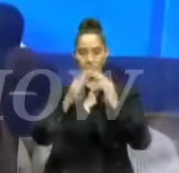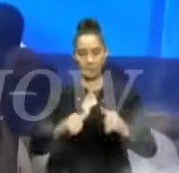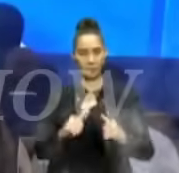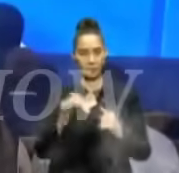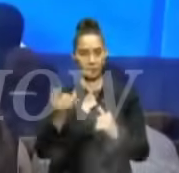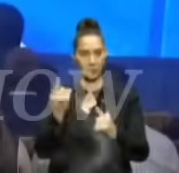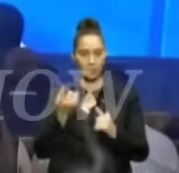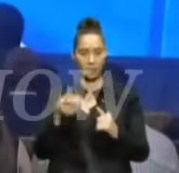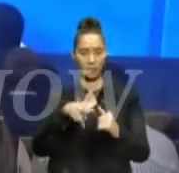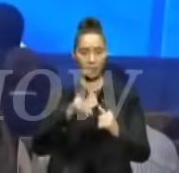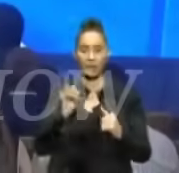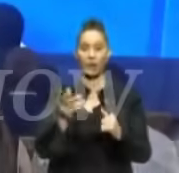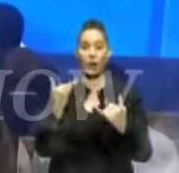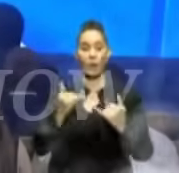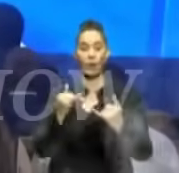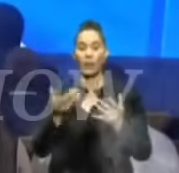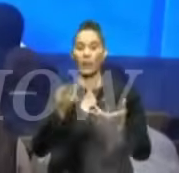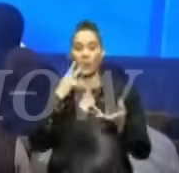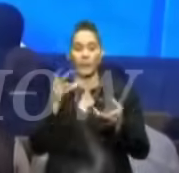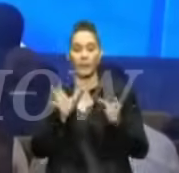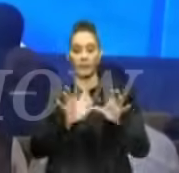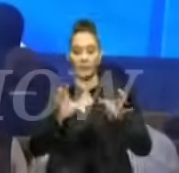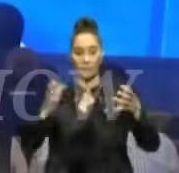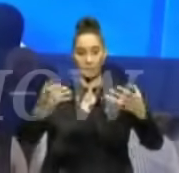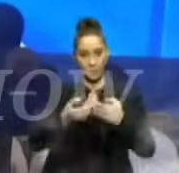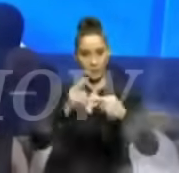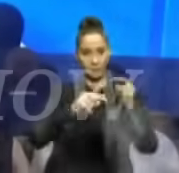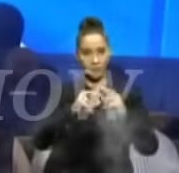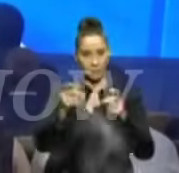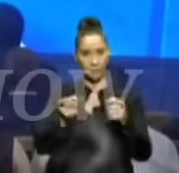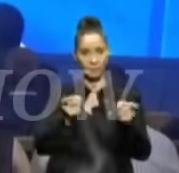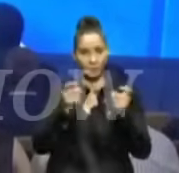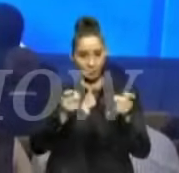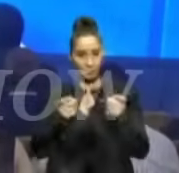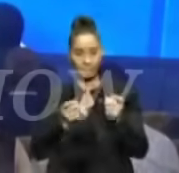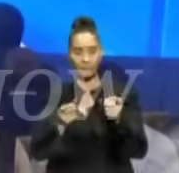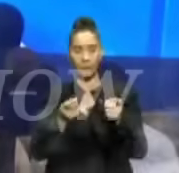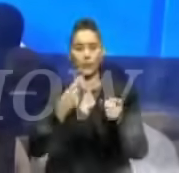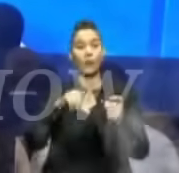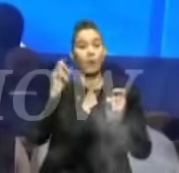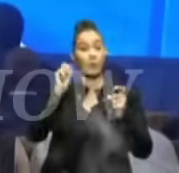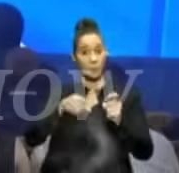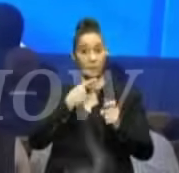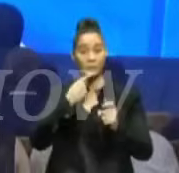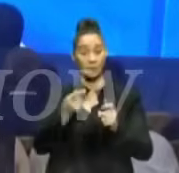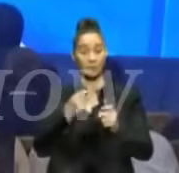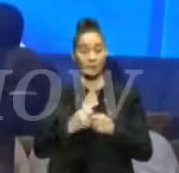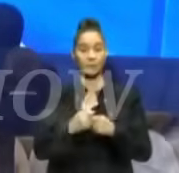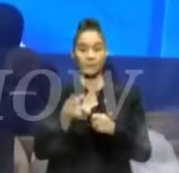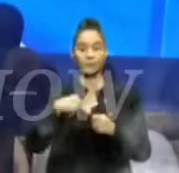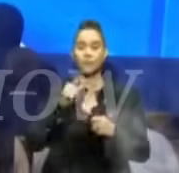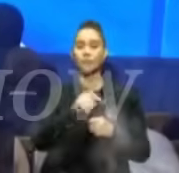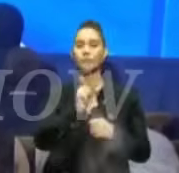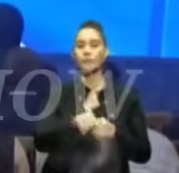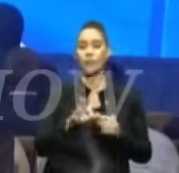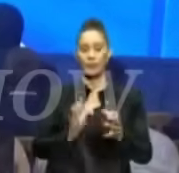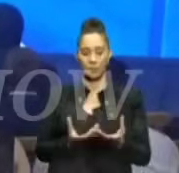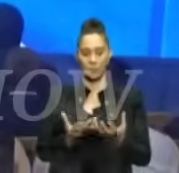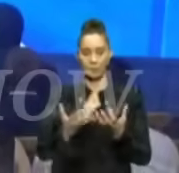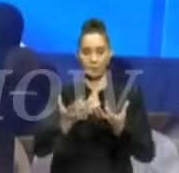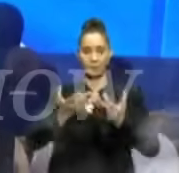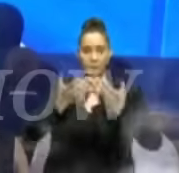sur aunque ya la presa de hecho nosotros podemos asegurar como usted dijo presidente de que las